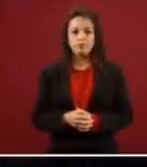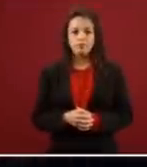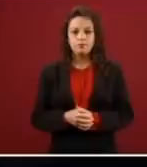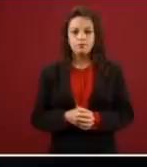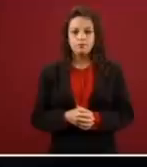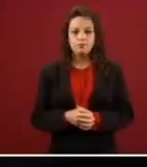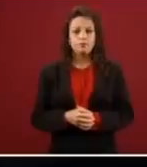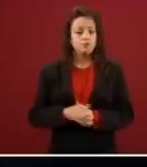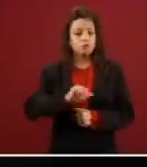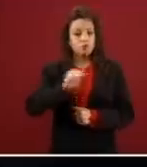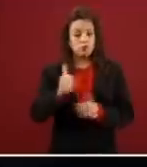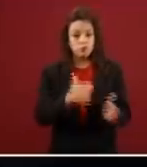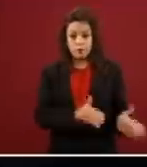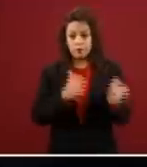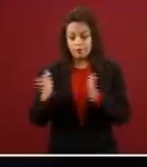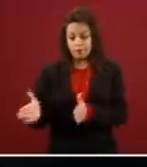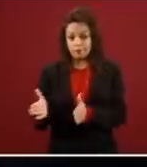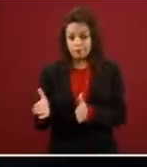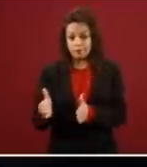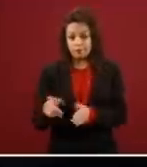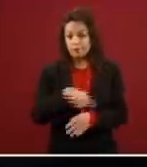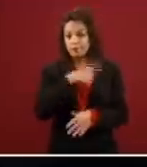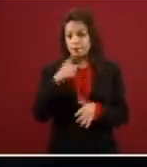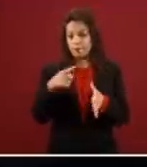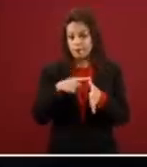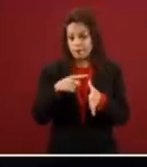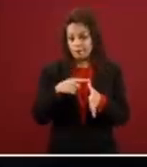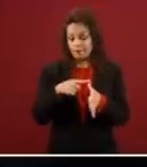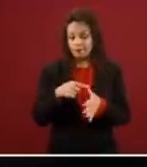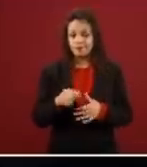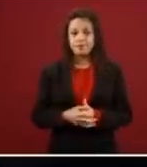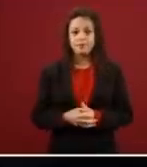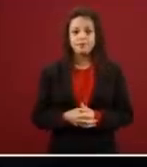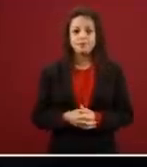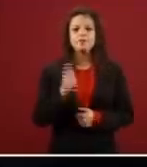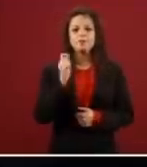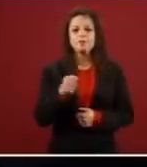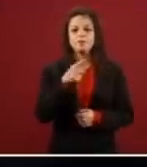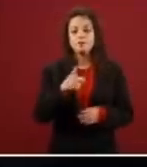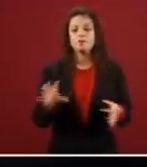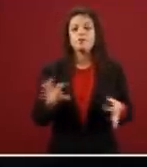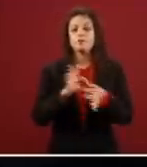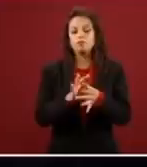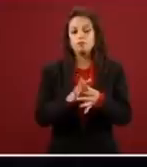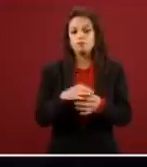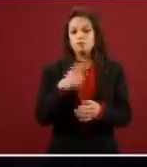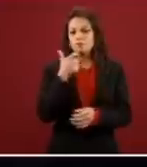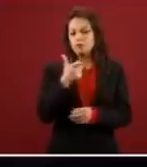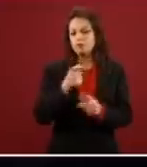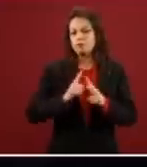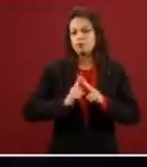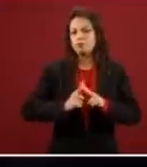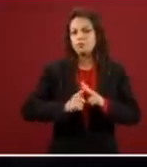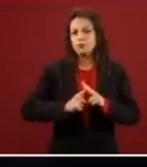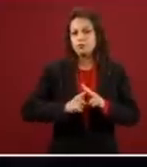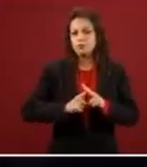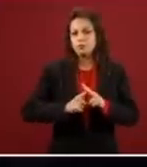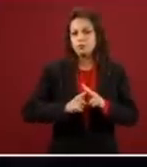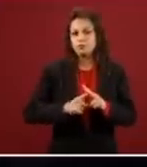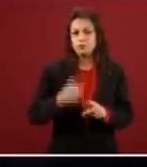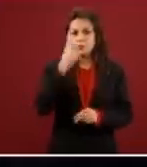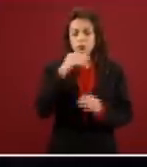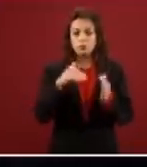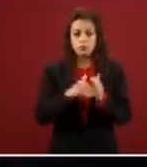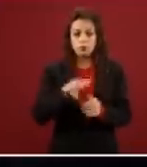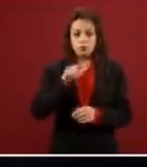caso número 5 está relacionado financieramente con la recepción en